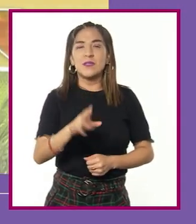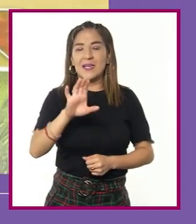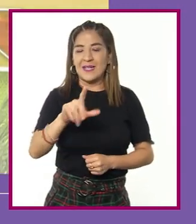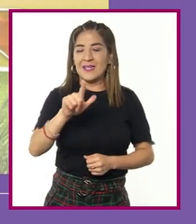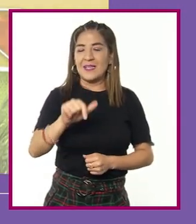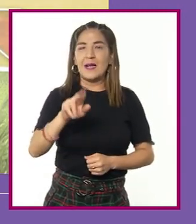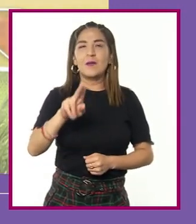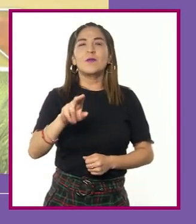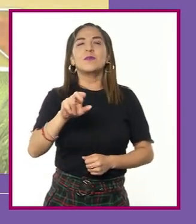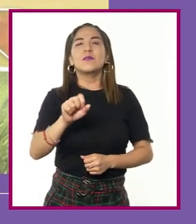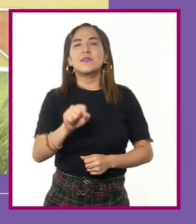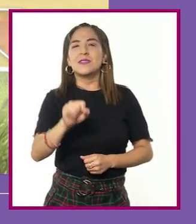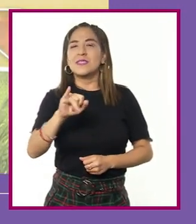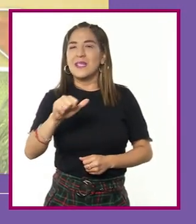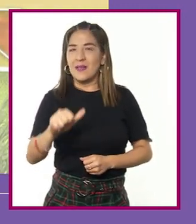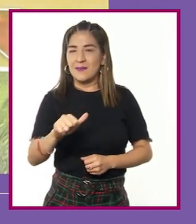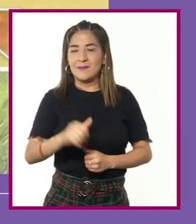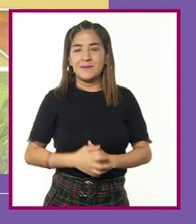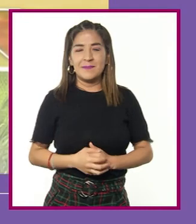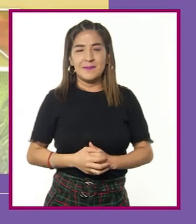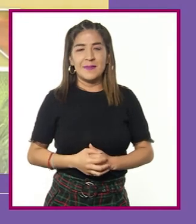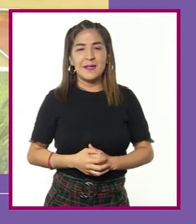Gómez.